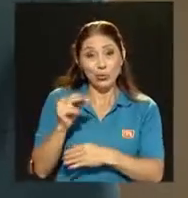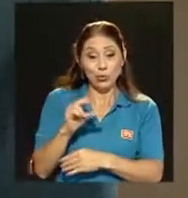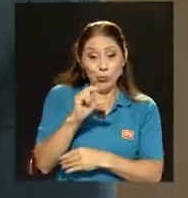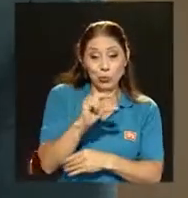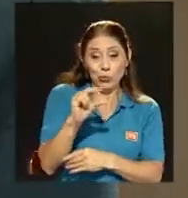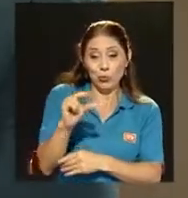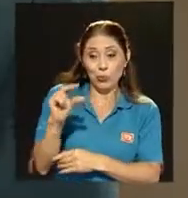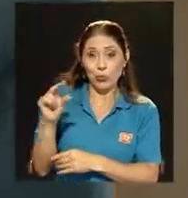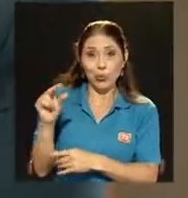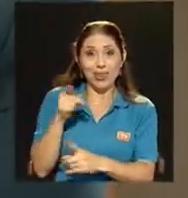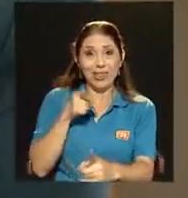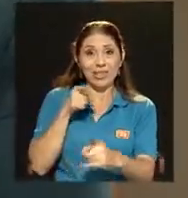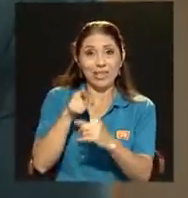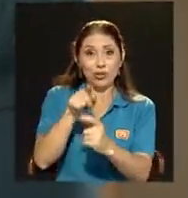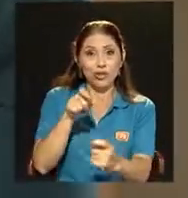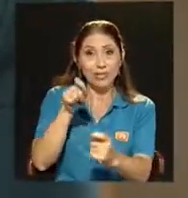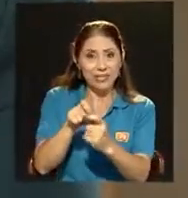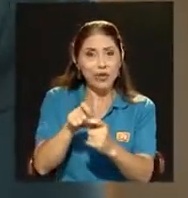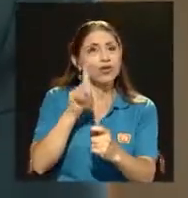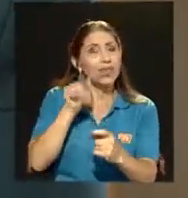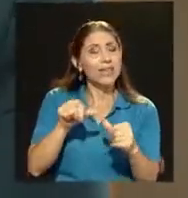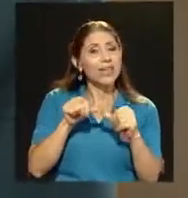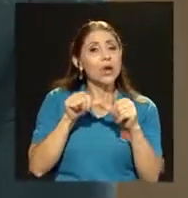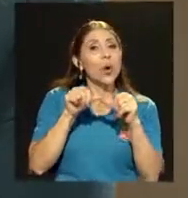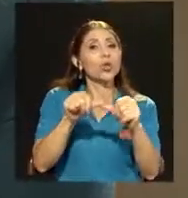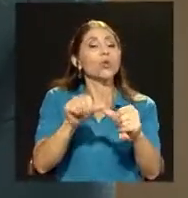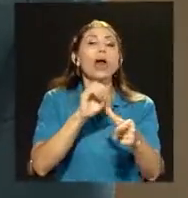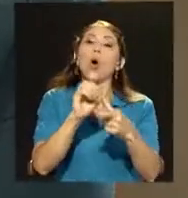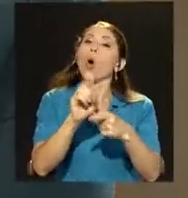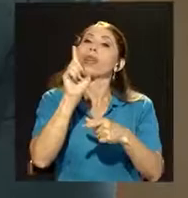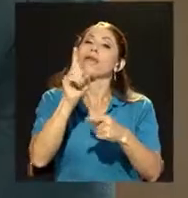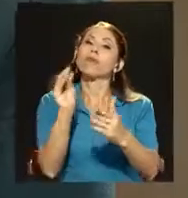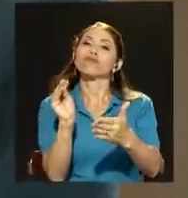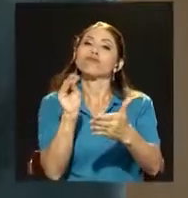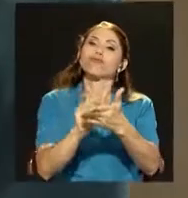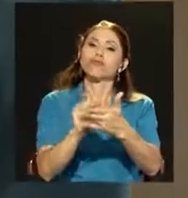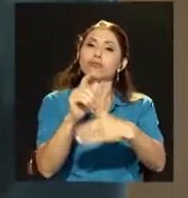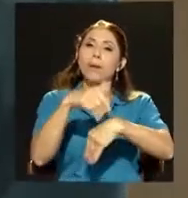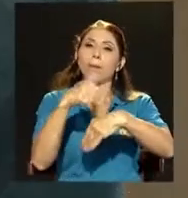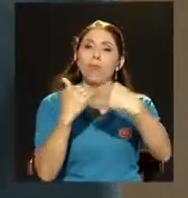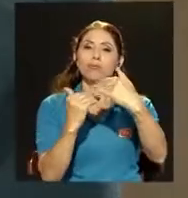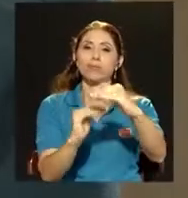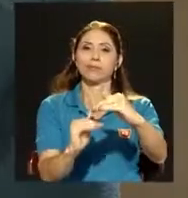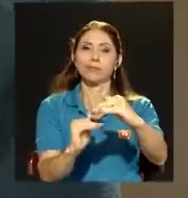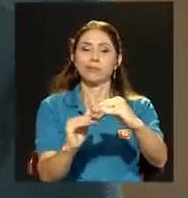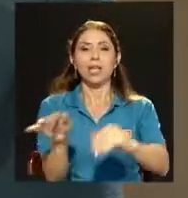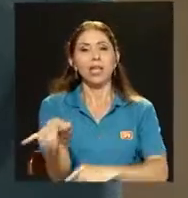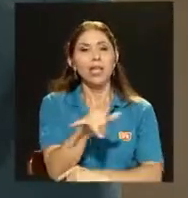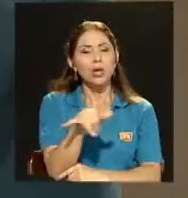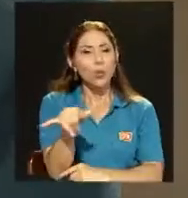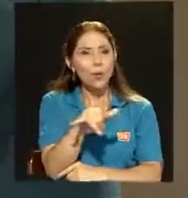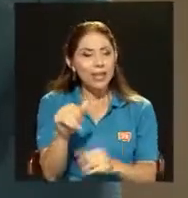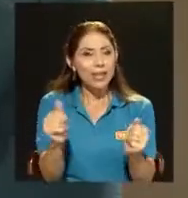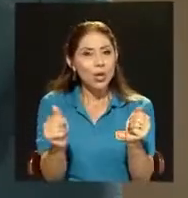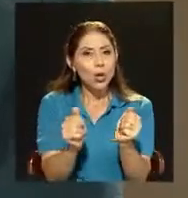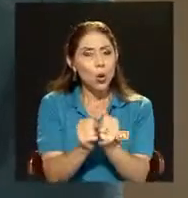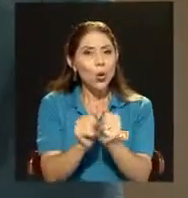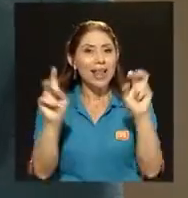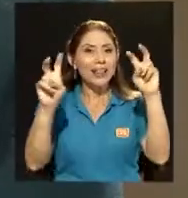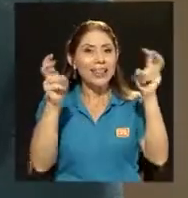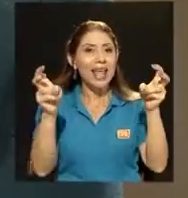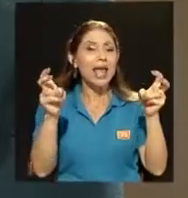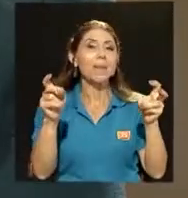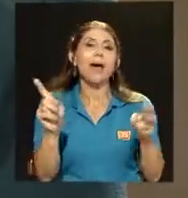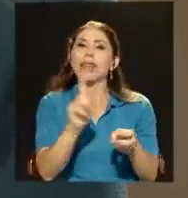continuar o debería de ponérsele un plazo. Digamos, igualmente con el tema de las exoneraciones o